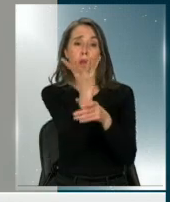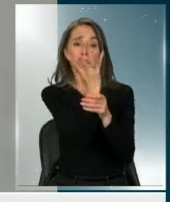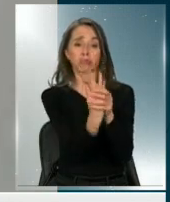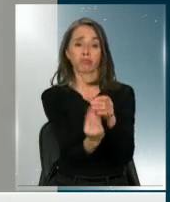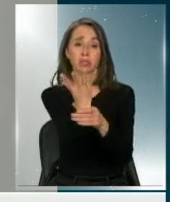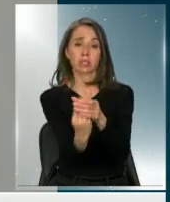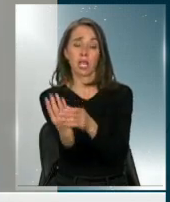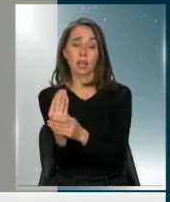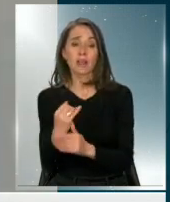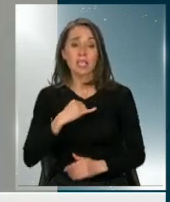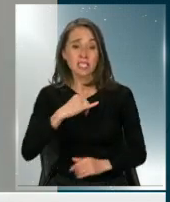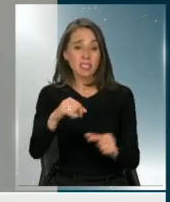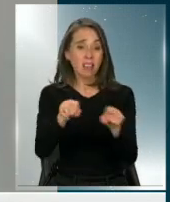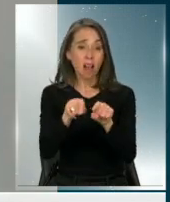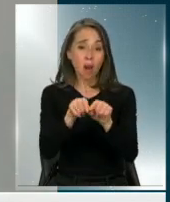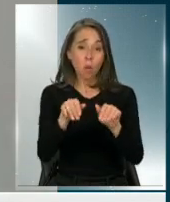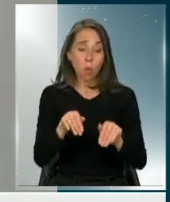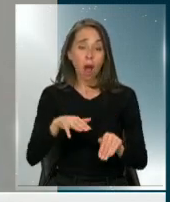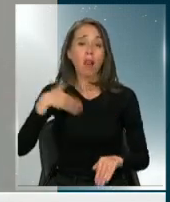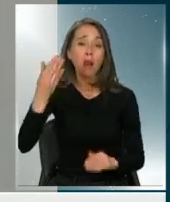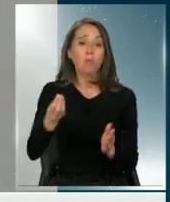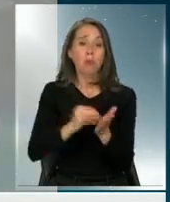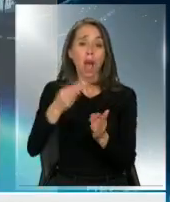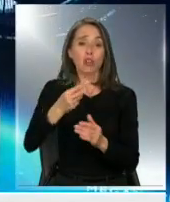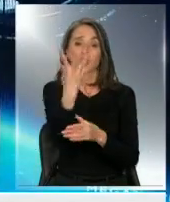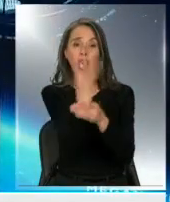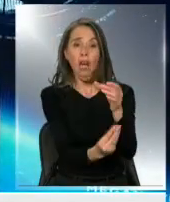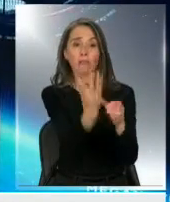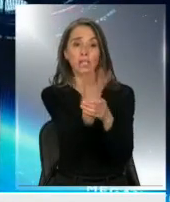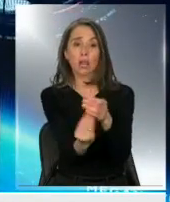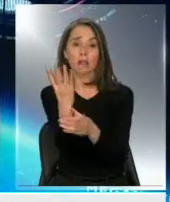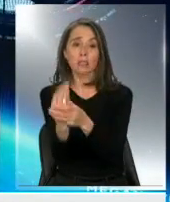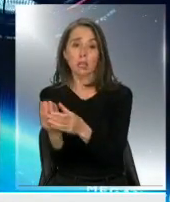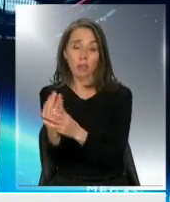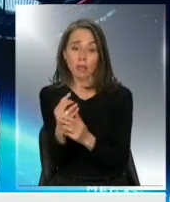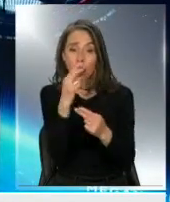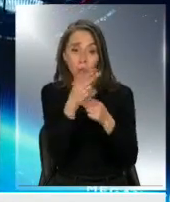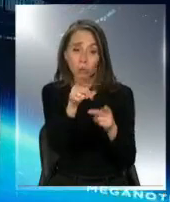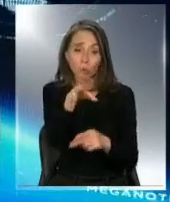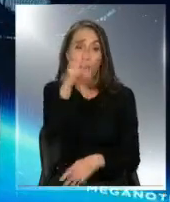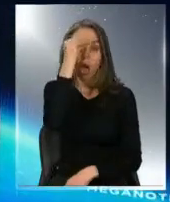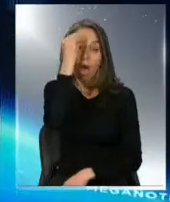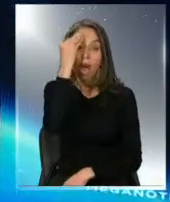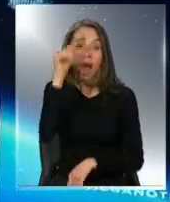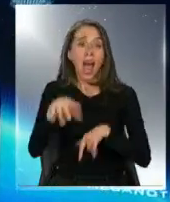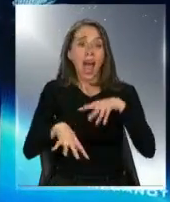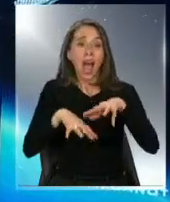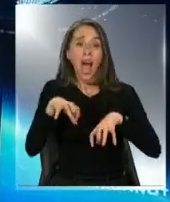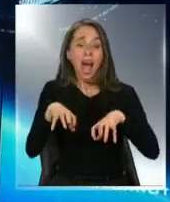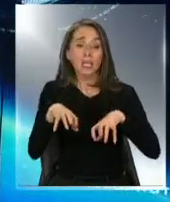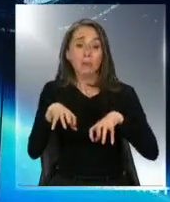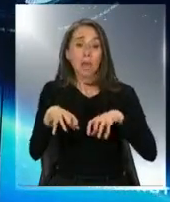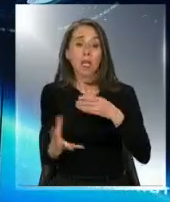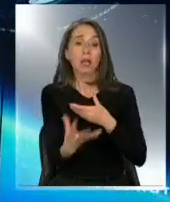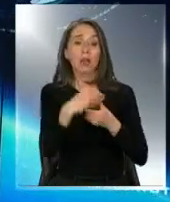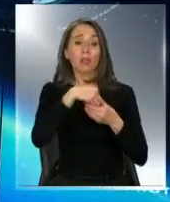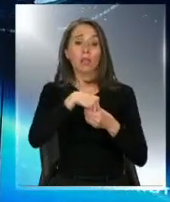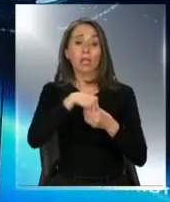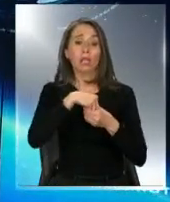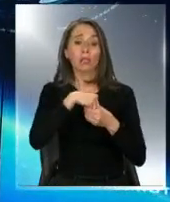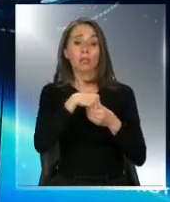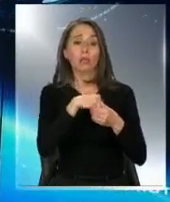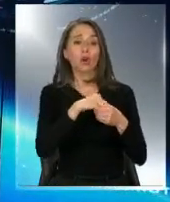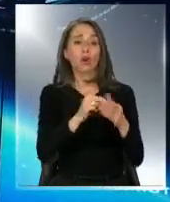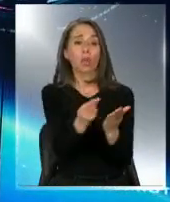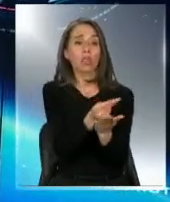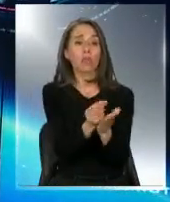noticias, si las cosas siguen como están, van a seguir sucediendo. Así que queríamos también mostrarle esto para concientizar. Estos son animales que hoy día forman parte de los